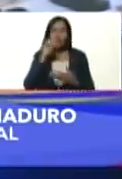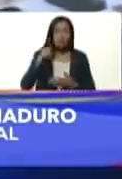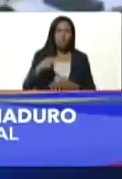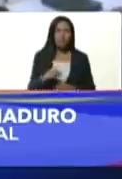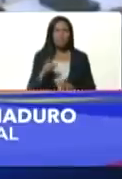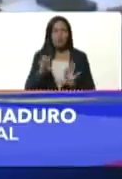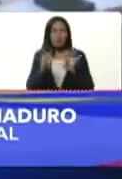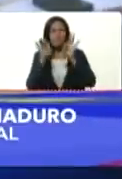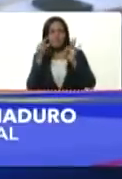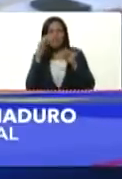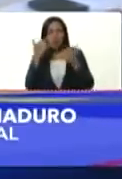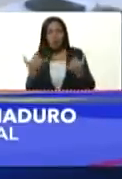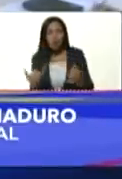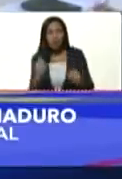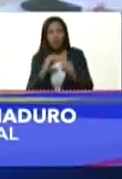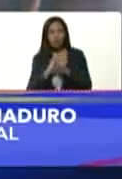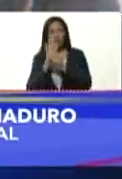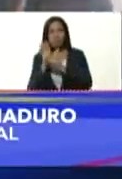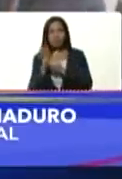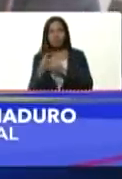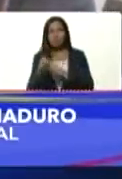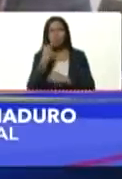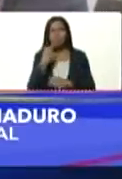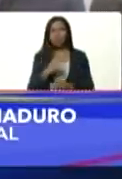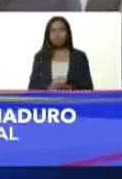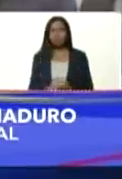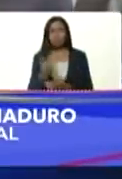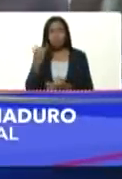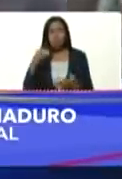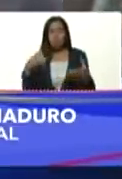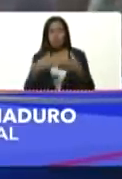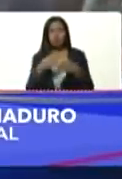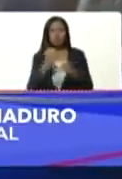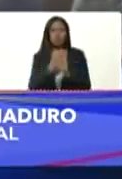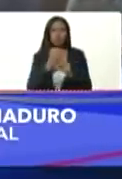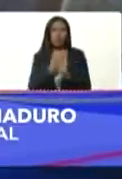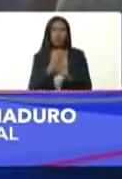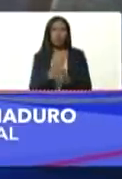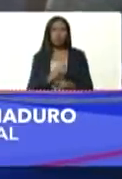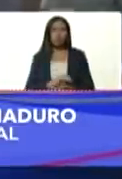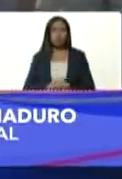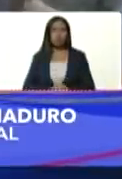pero especialmente del coronavirus. Hoy hubo una reunión de trabajo